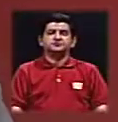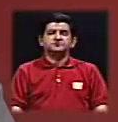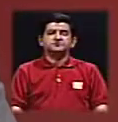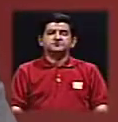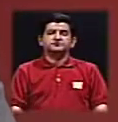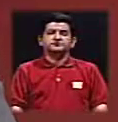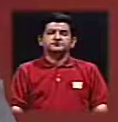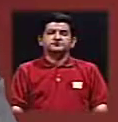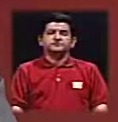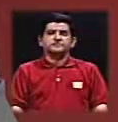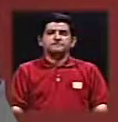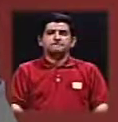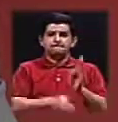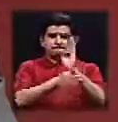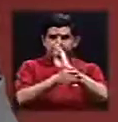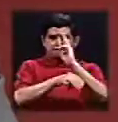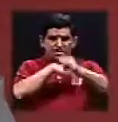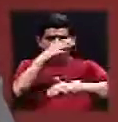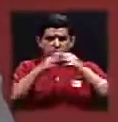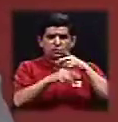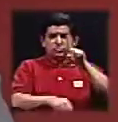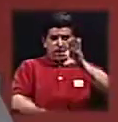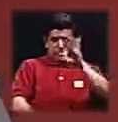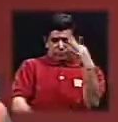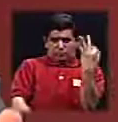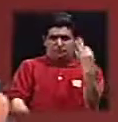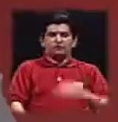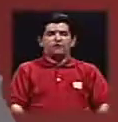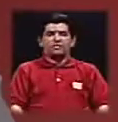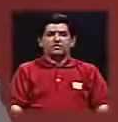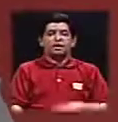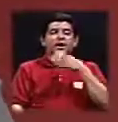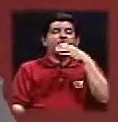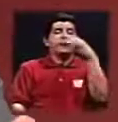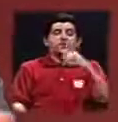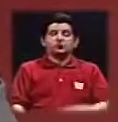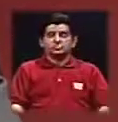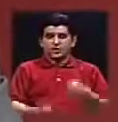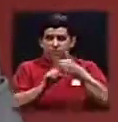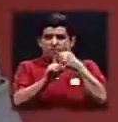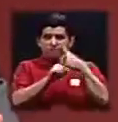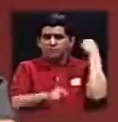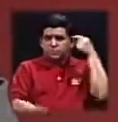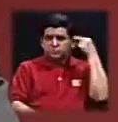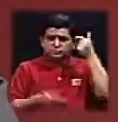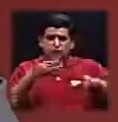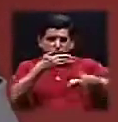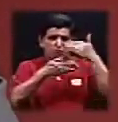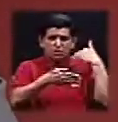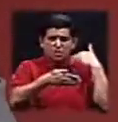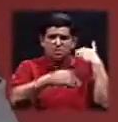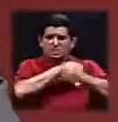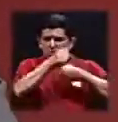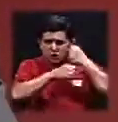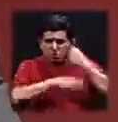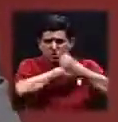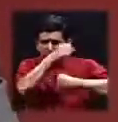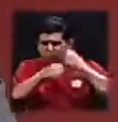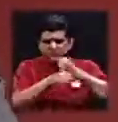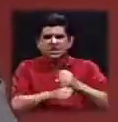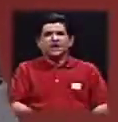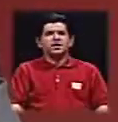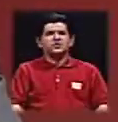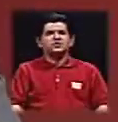El Banco Mundial, de alguna manera, a sugerencia del propio gobierno, años atrás, sugirió como una